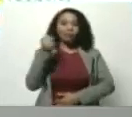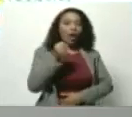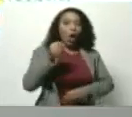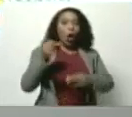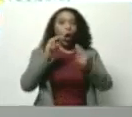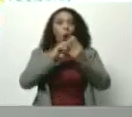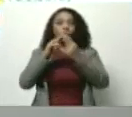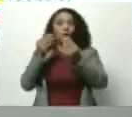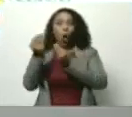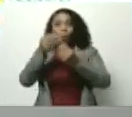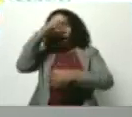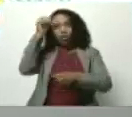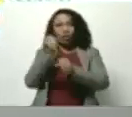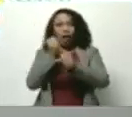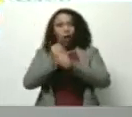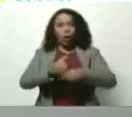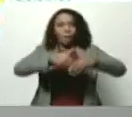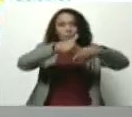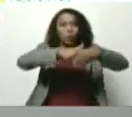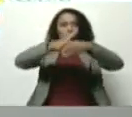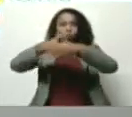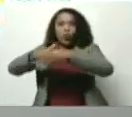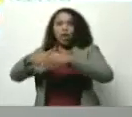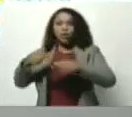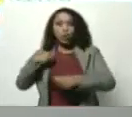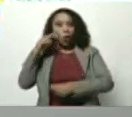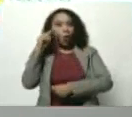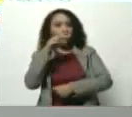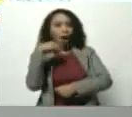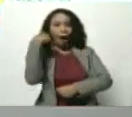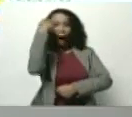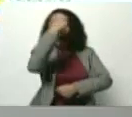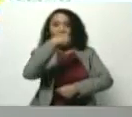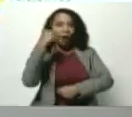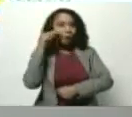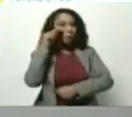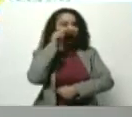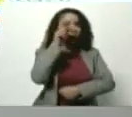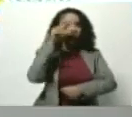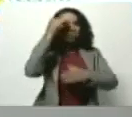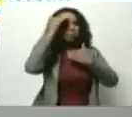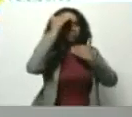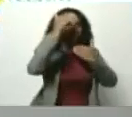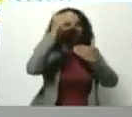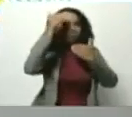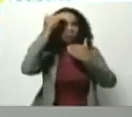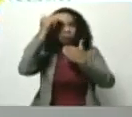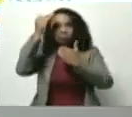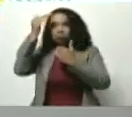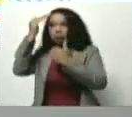trabajadores y yo vi su rostro y lo saludé